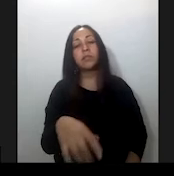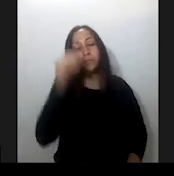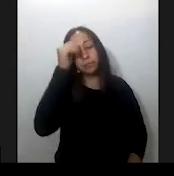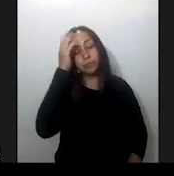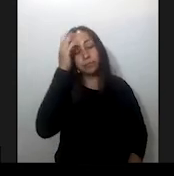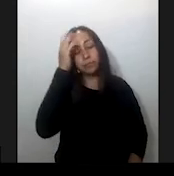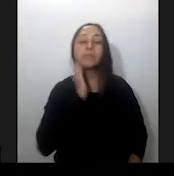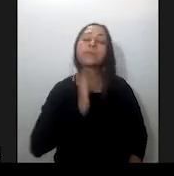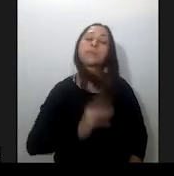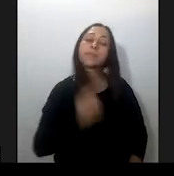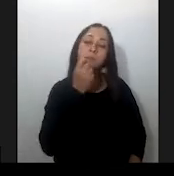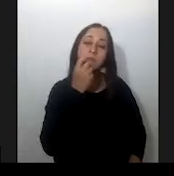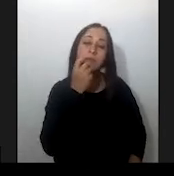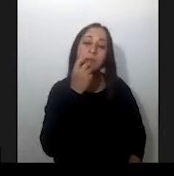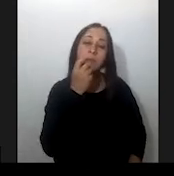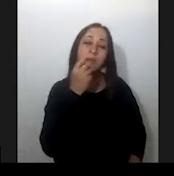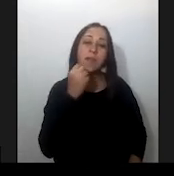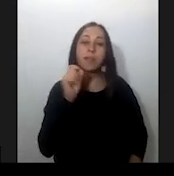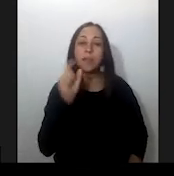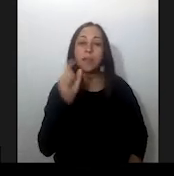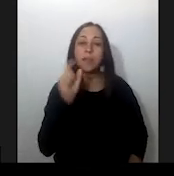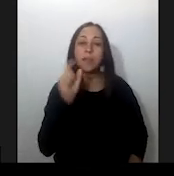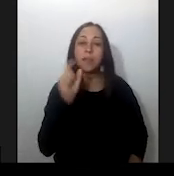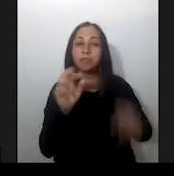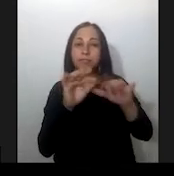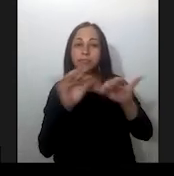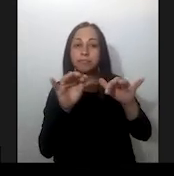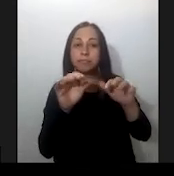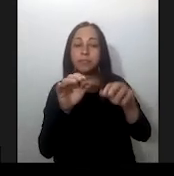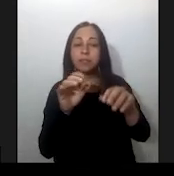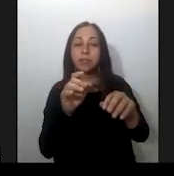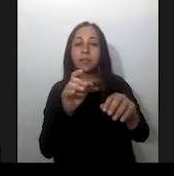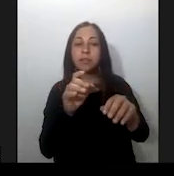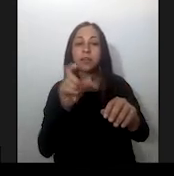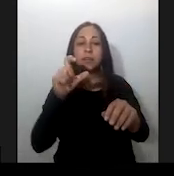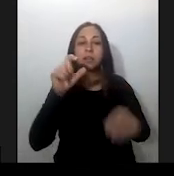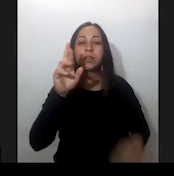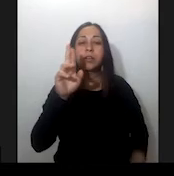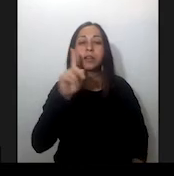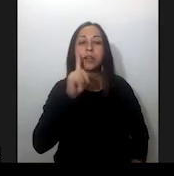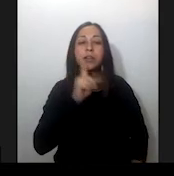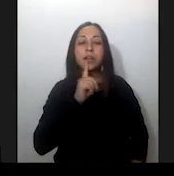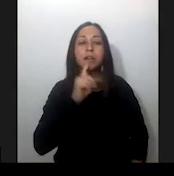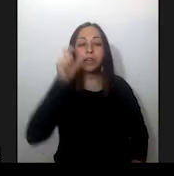sabemos. Y el criterio.